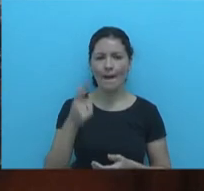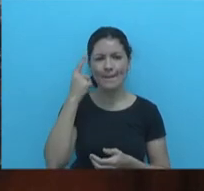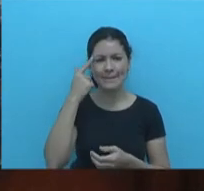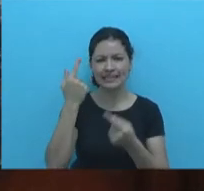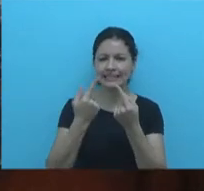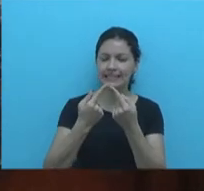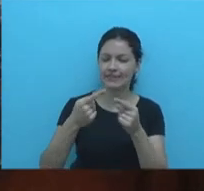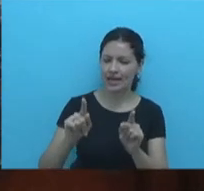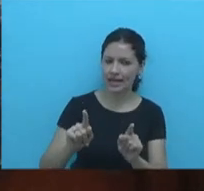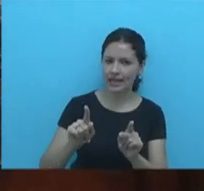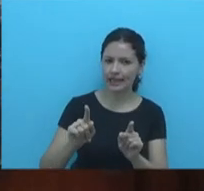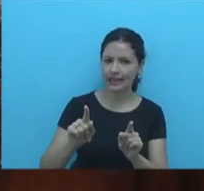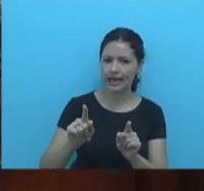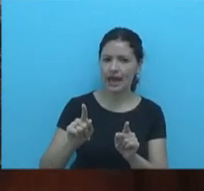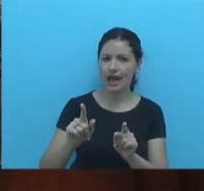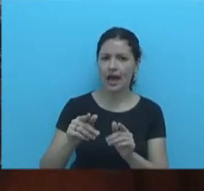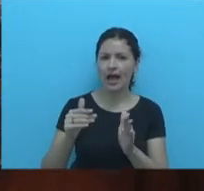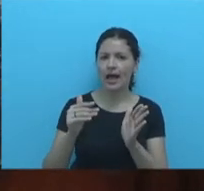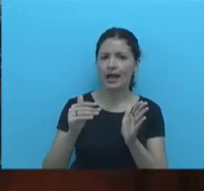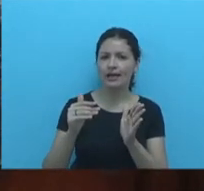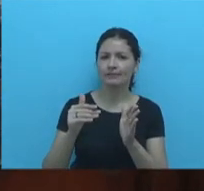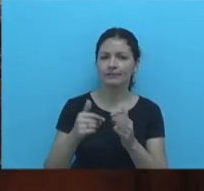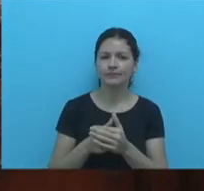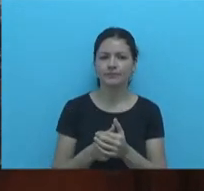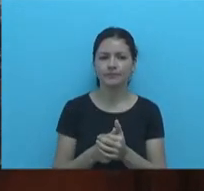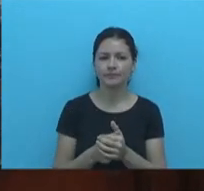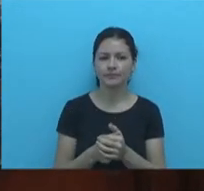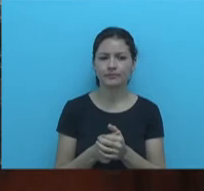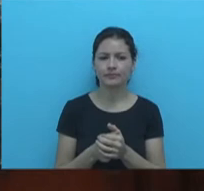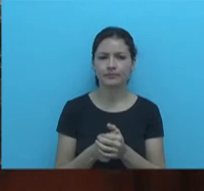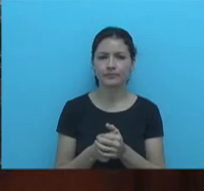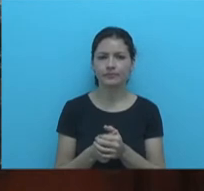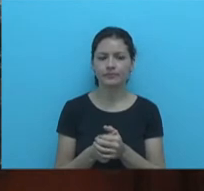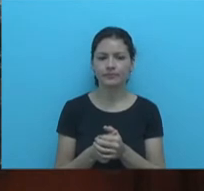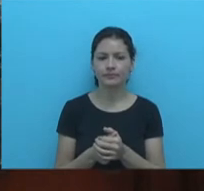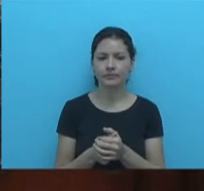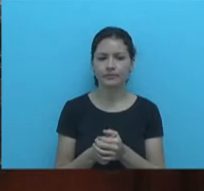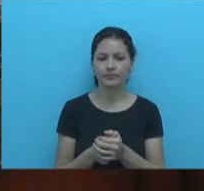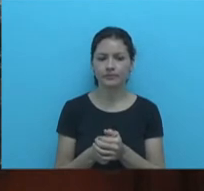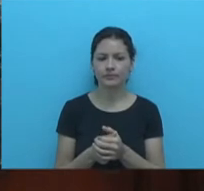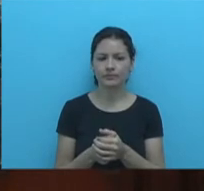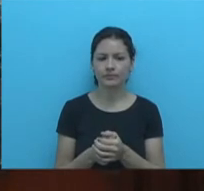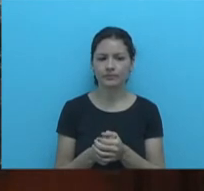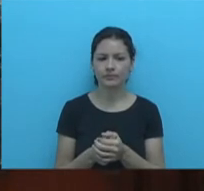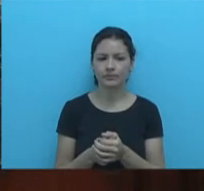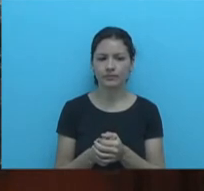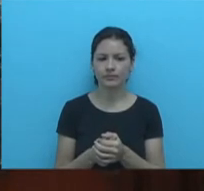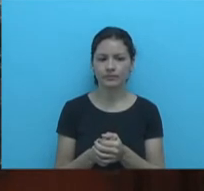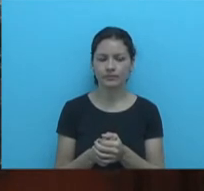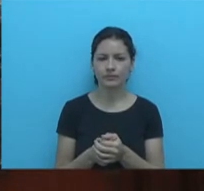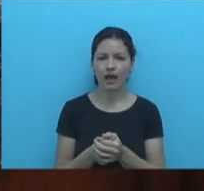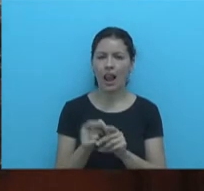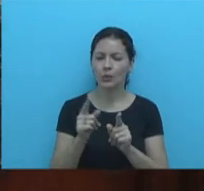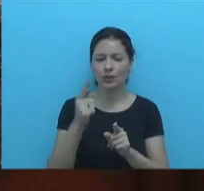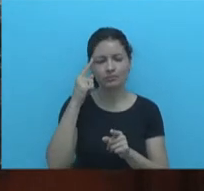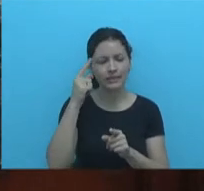mirada que tienen lo de las escuelas técnicas particularmente, sobre esa necesidad, y ustedes hacen una observación de